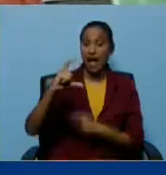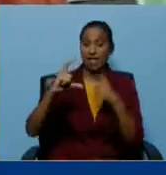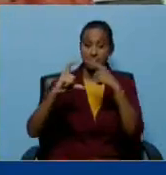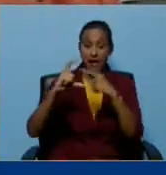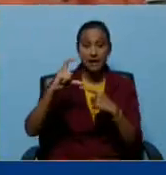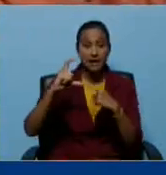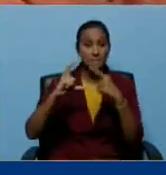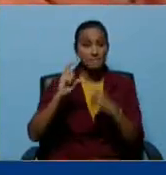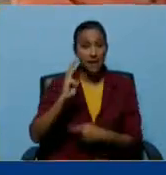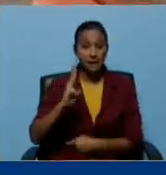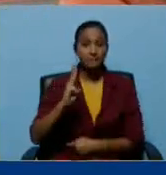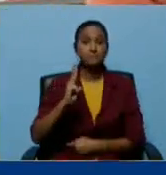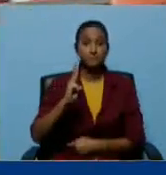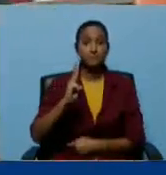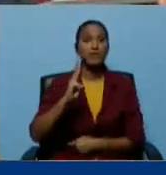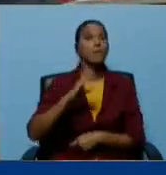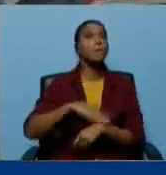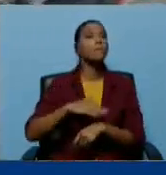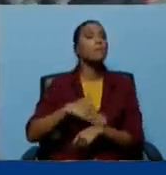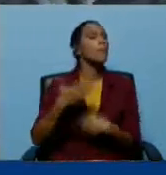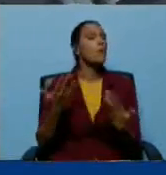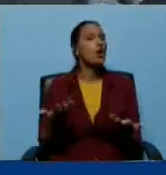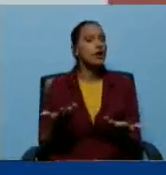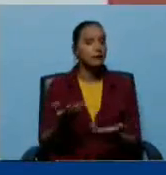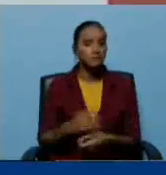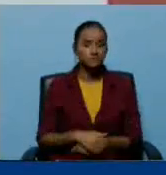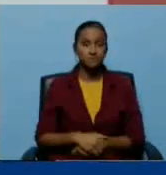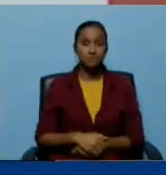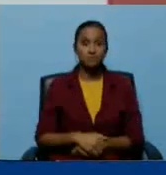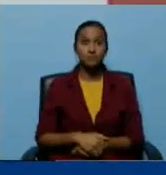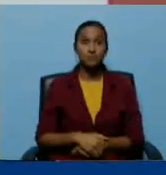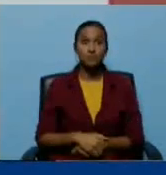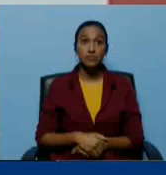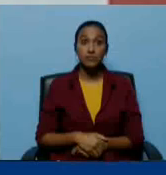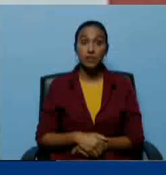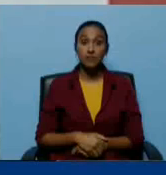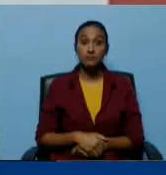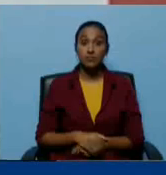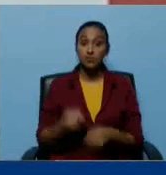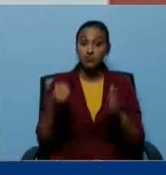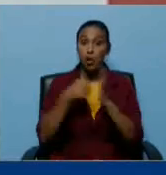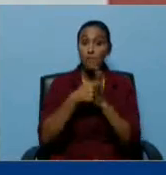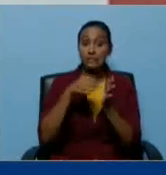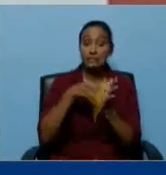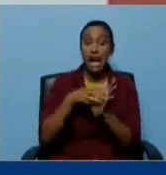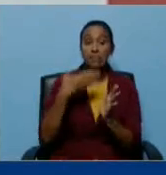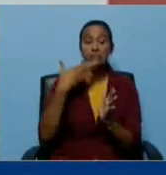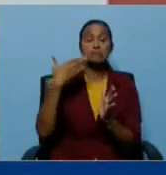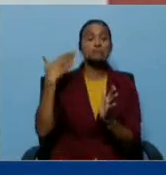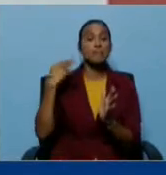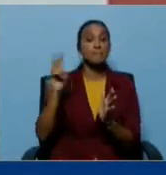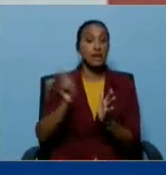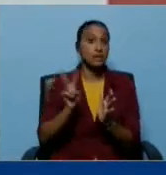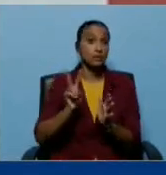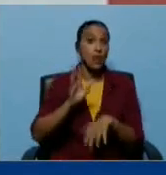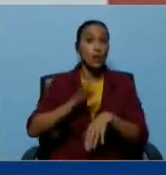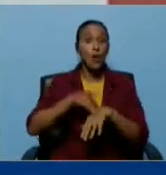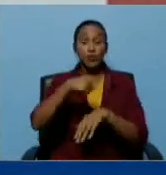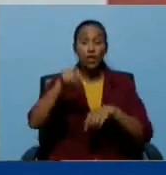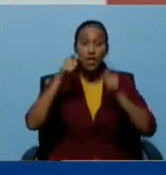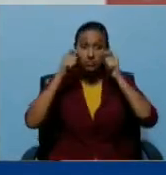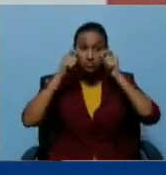un golpe de Estado en Venezuela. El que quiera abrir los ojos y verlo, está libre de